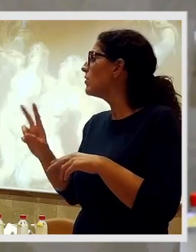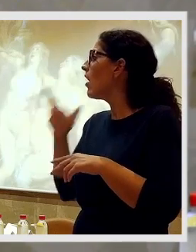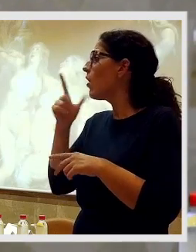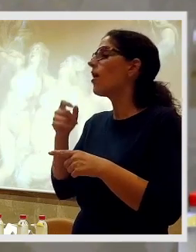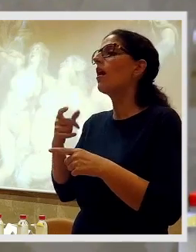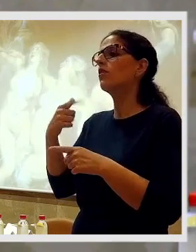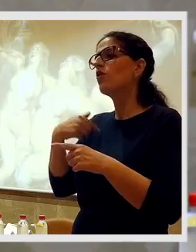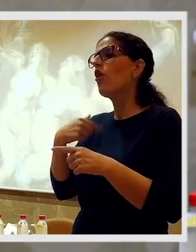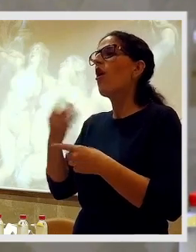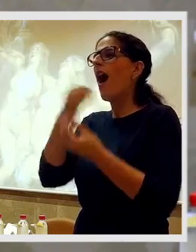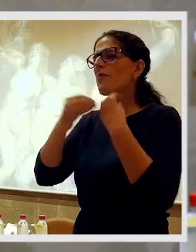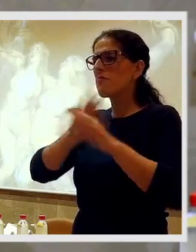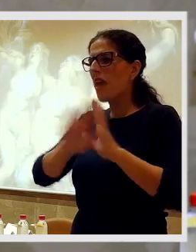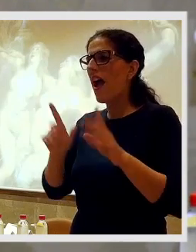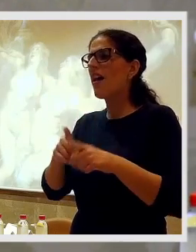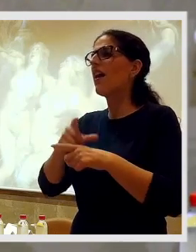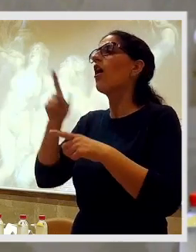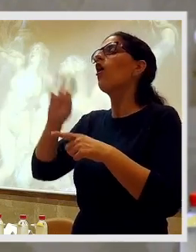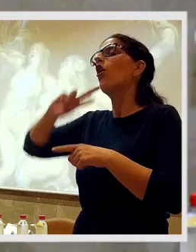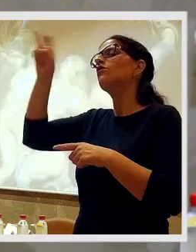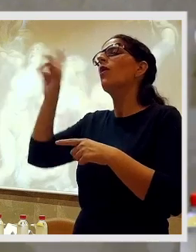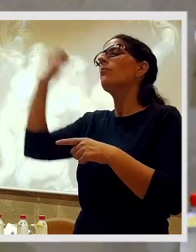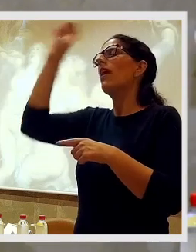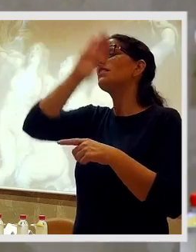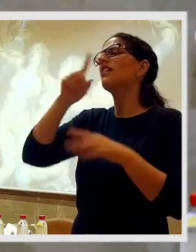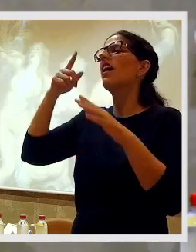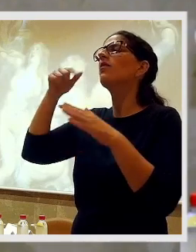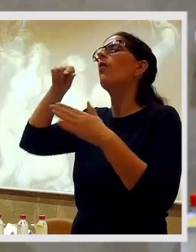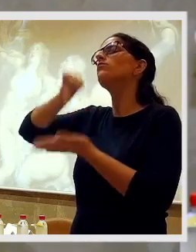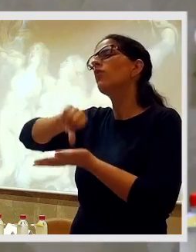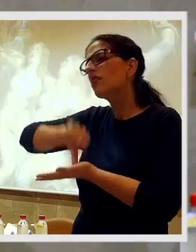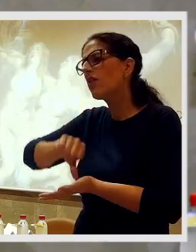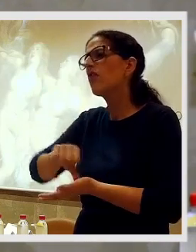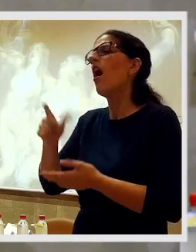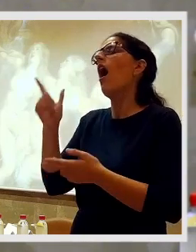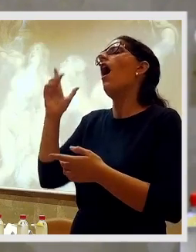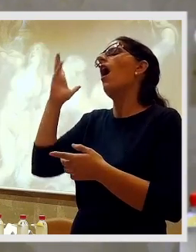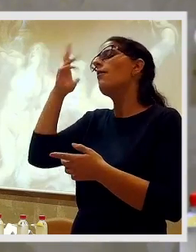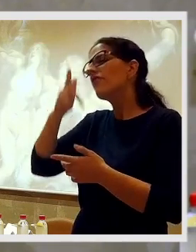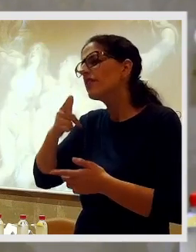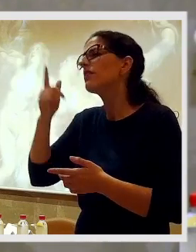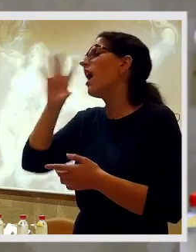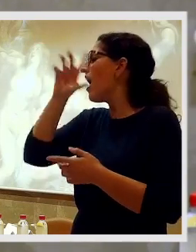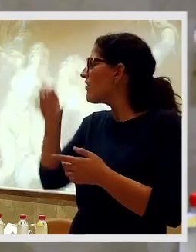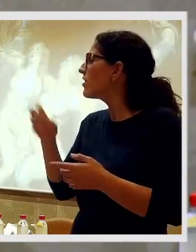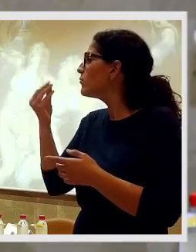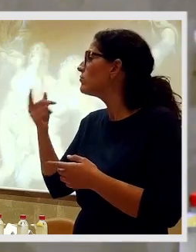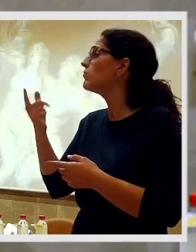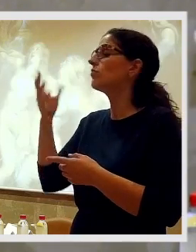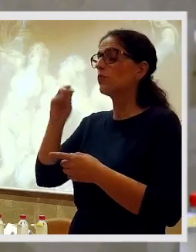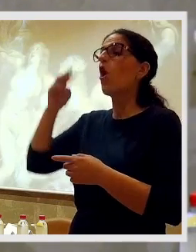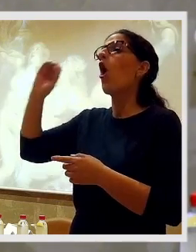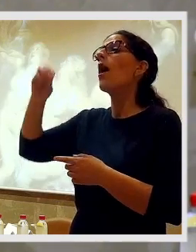exportando nuestros buenos hábitos a los países que llamamos subdesarrollados, sudeste asiático, Sudamérica, y la Organización Mundial de la